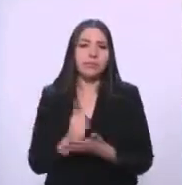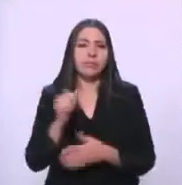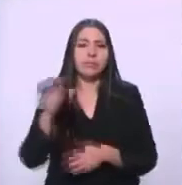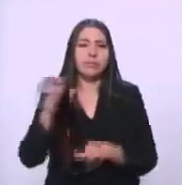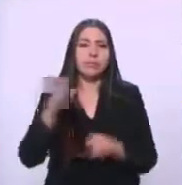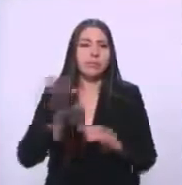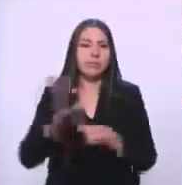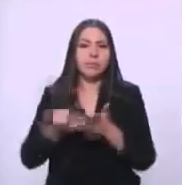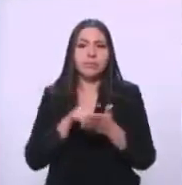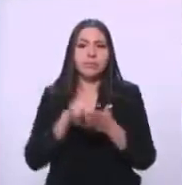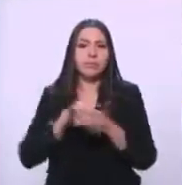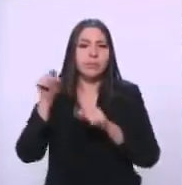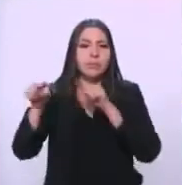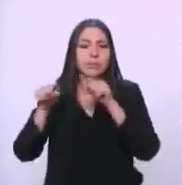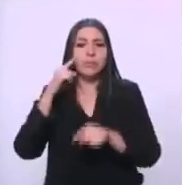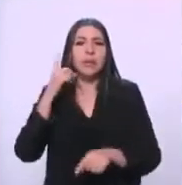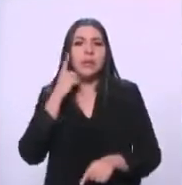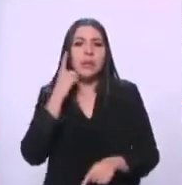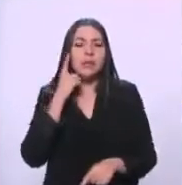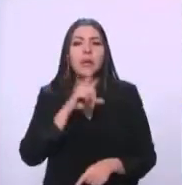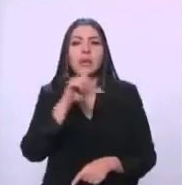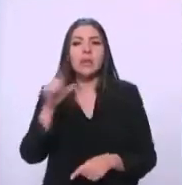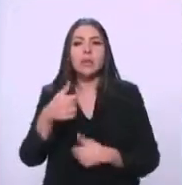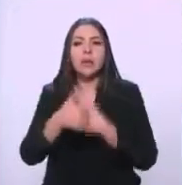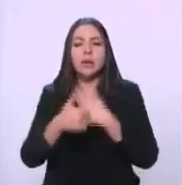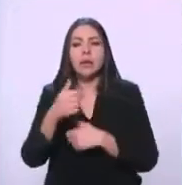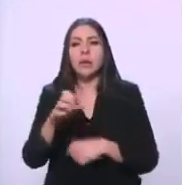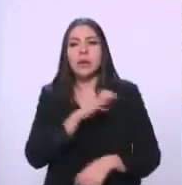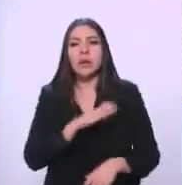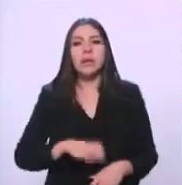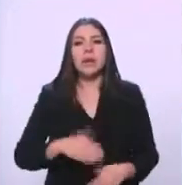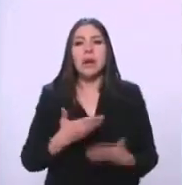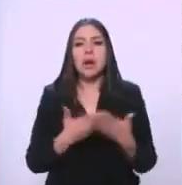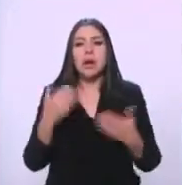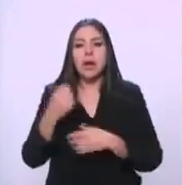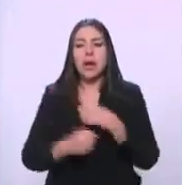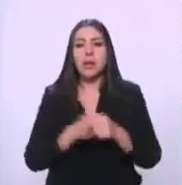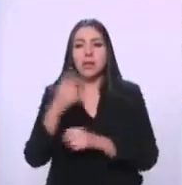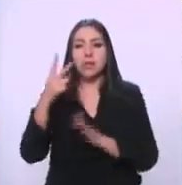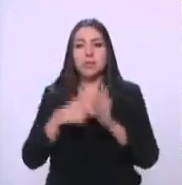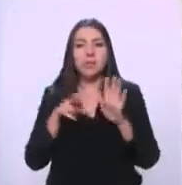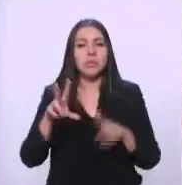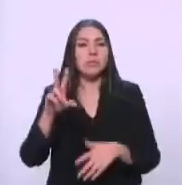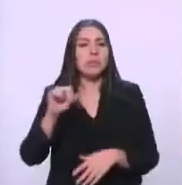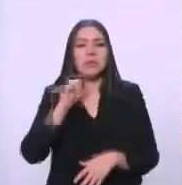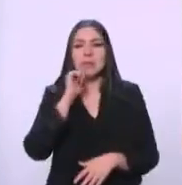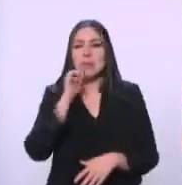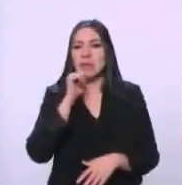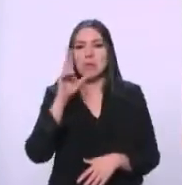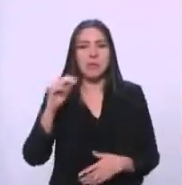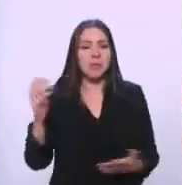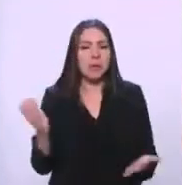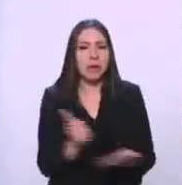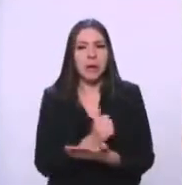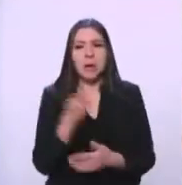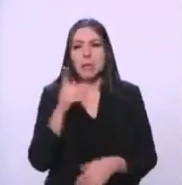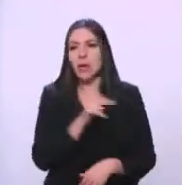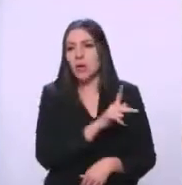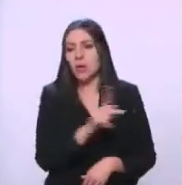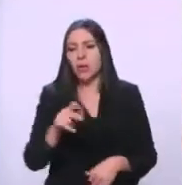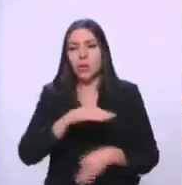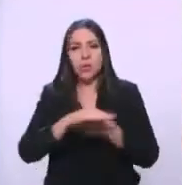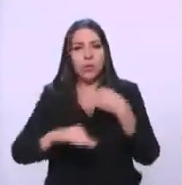local. Vuelven a contender con varias candidaturas. La verdad es que no ganaron nada ahora en 2018, pero todas fueron